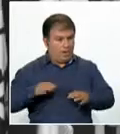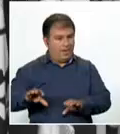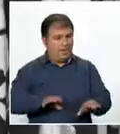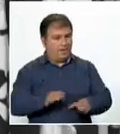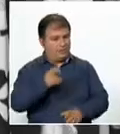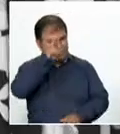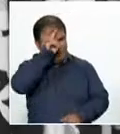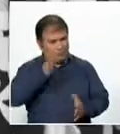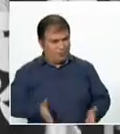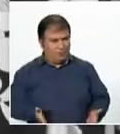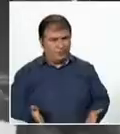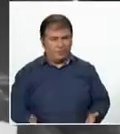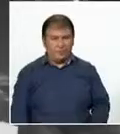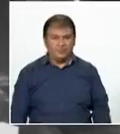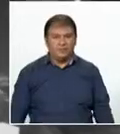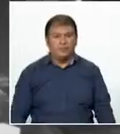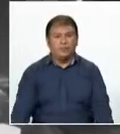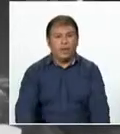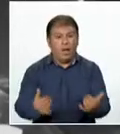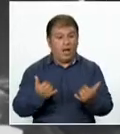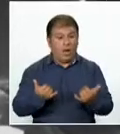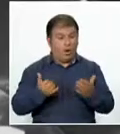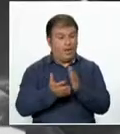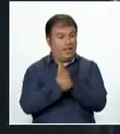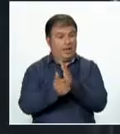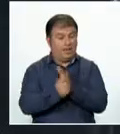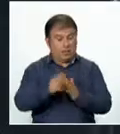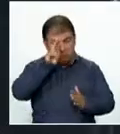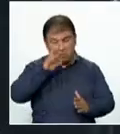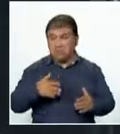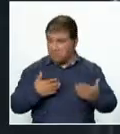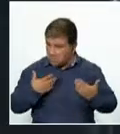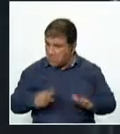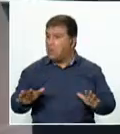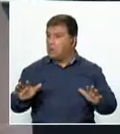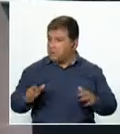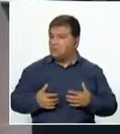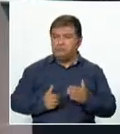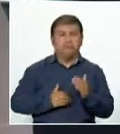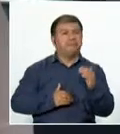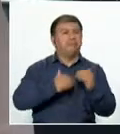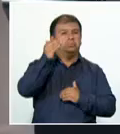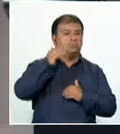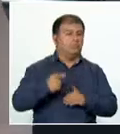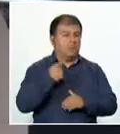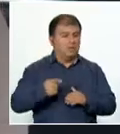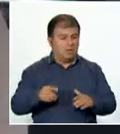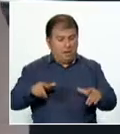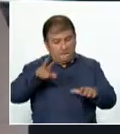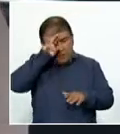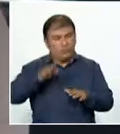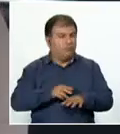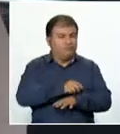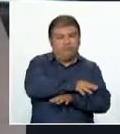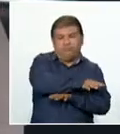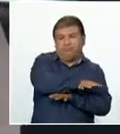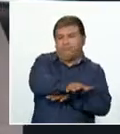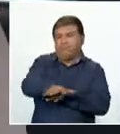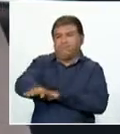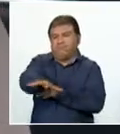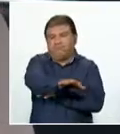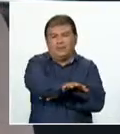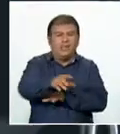los diseñadores peruanos. Hoy el talento en el Perú ya es una industria. No solo ha cruzado fronteras, ha